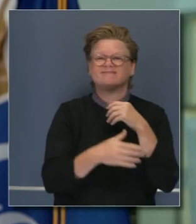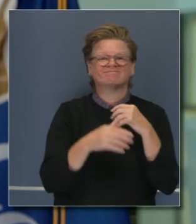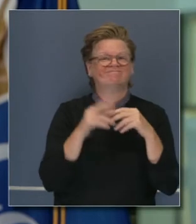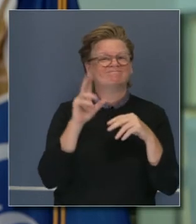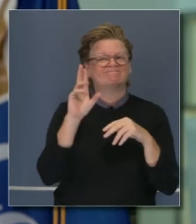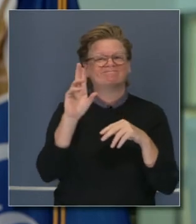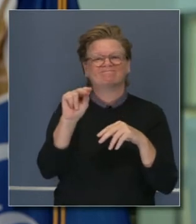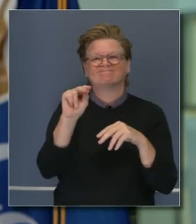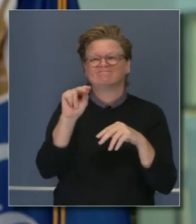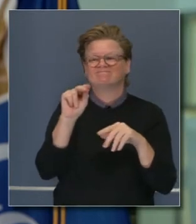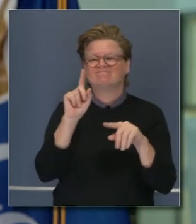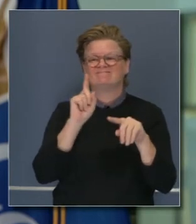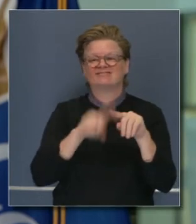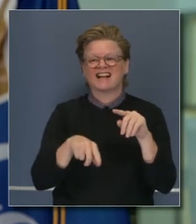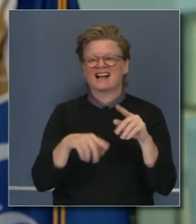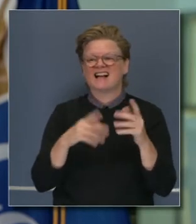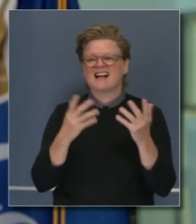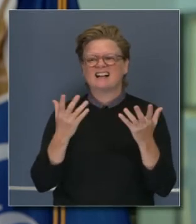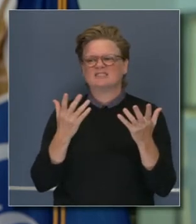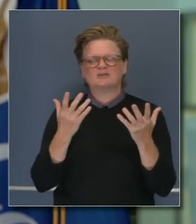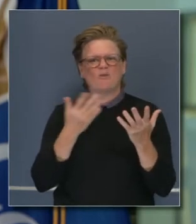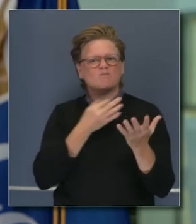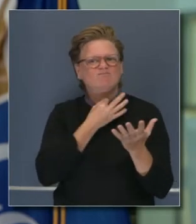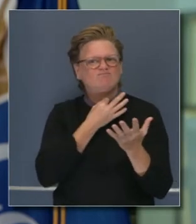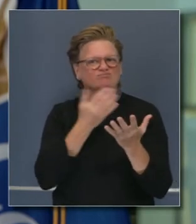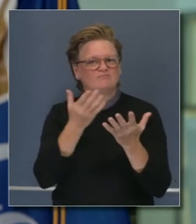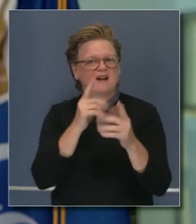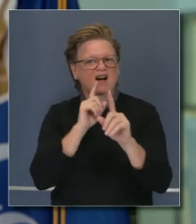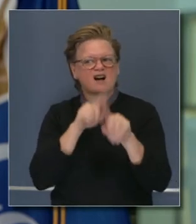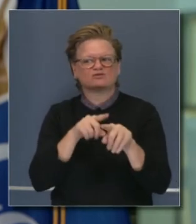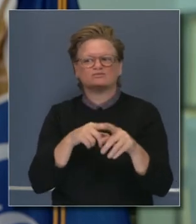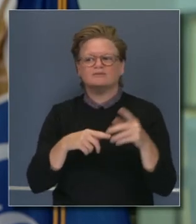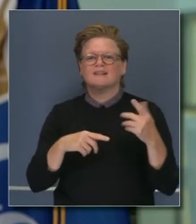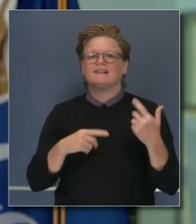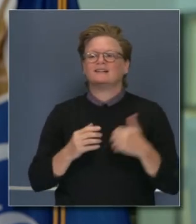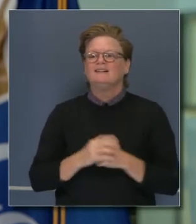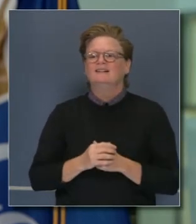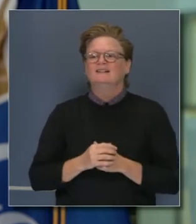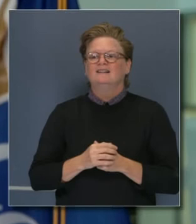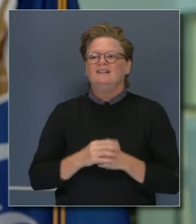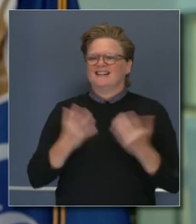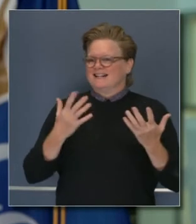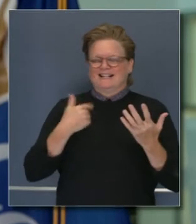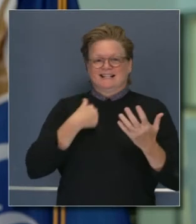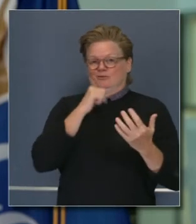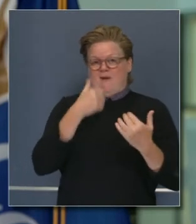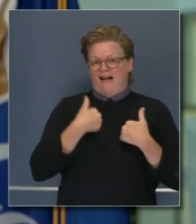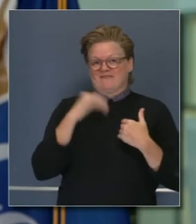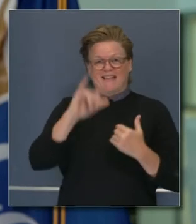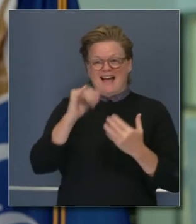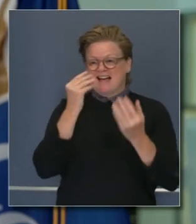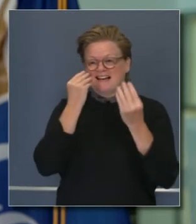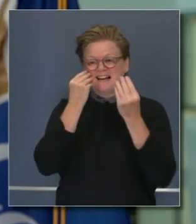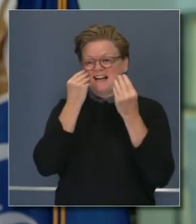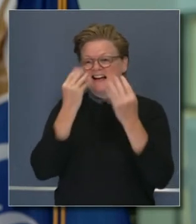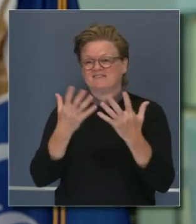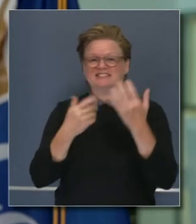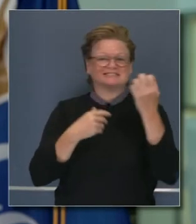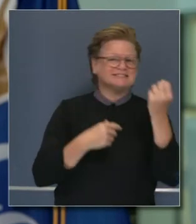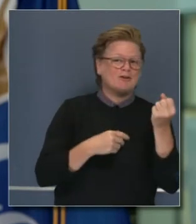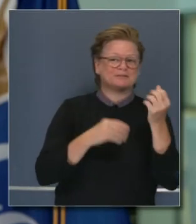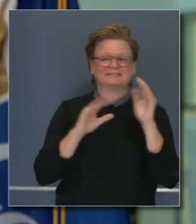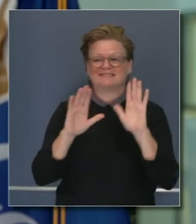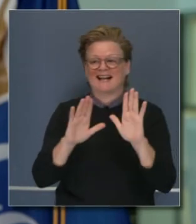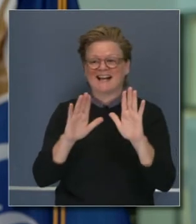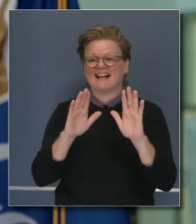puedo anticipar lo que pase el lunes, y lo que pase el lunes será determinado en los datos EPI que llegarán mañana, que no tengo, y